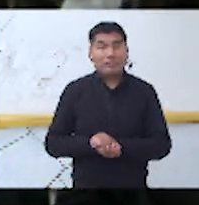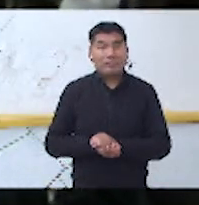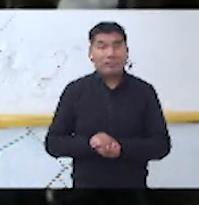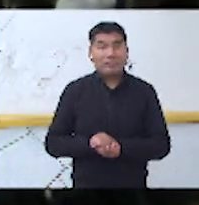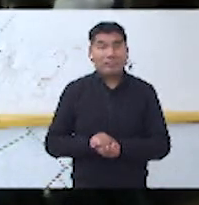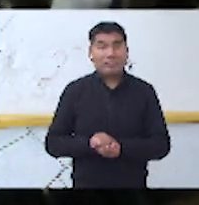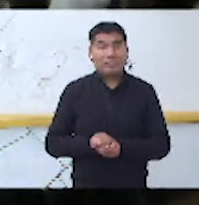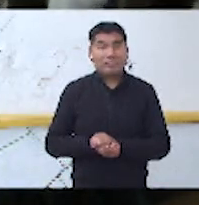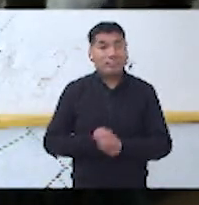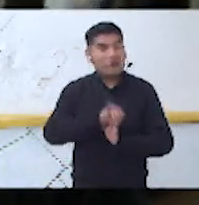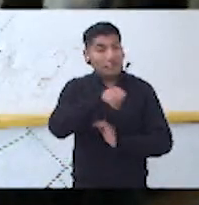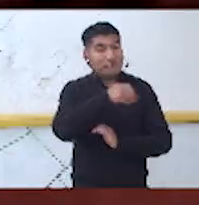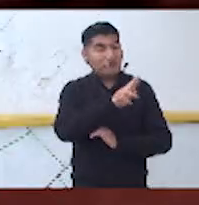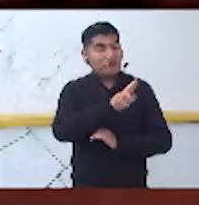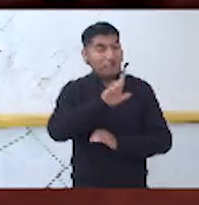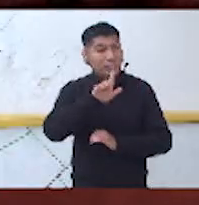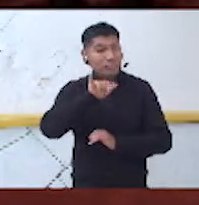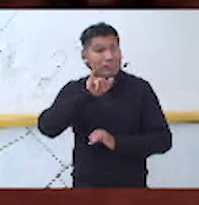Amén. Julio,